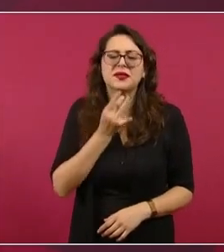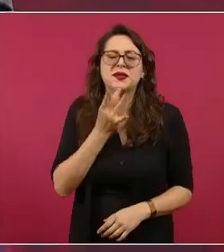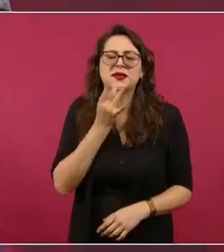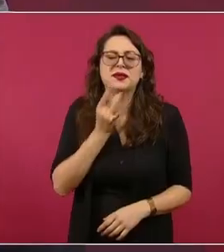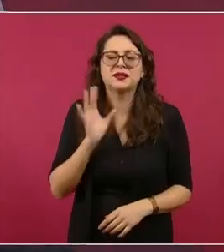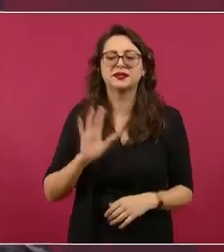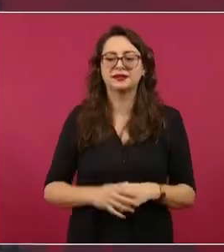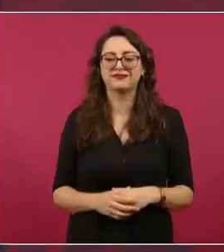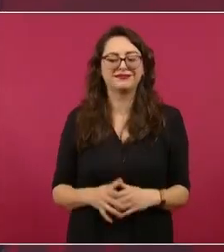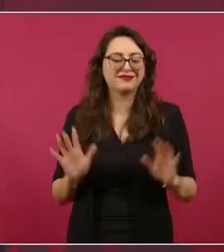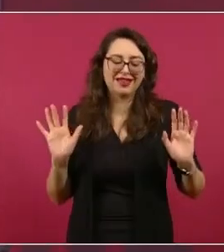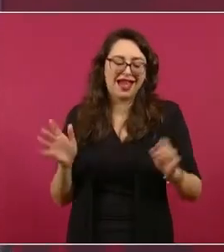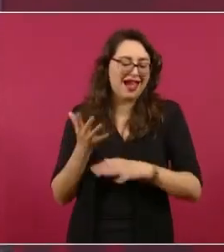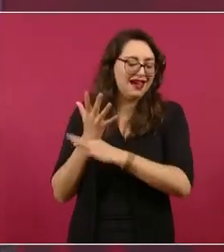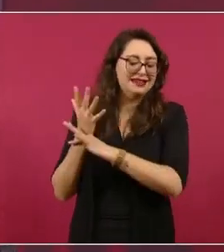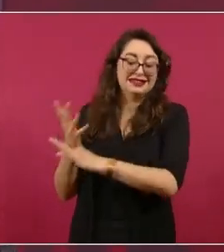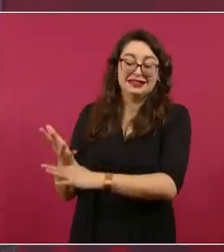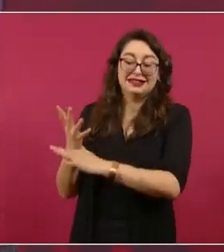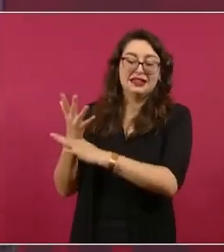Ya estamos acostumbrados a eso.